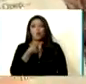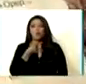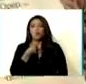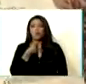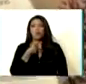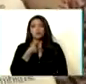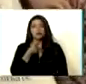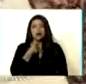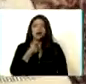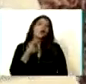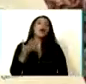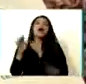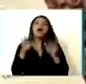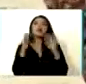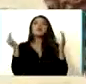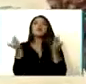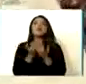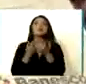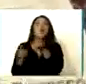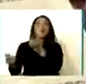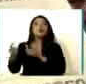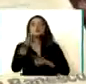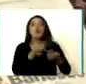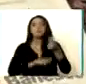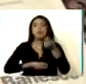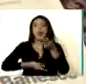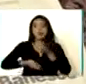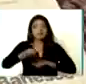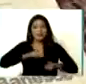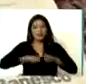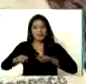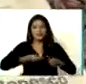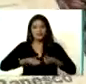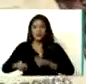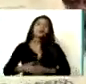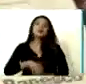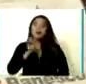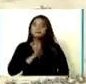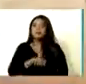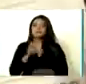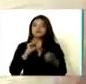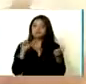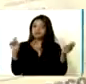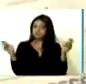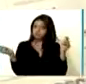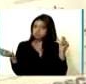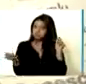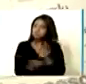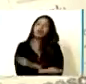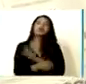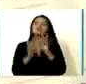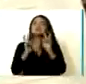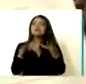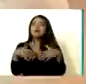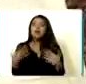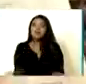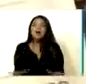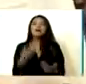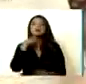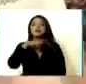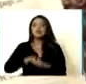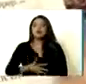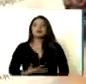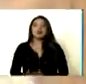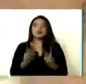saca el mundo, Economía y Negocios, que dice, heredar un negocio también es transformarlo. Hablan sobre emprendedores. Son historias de vidas